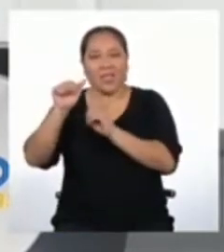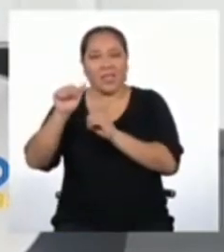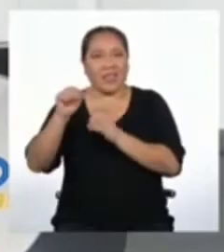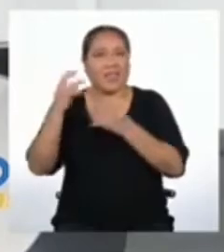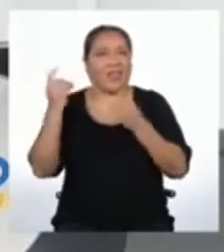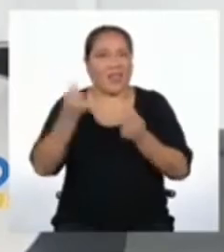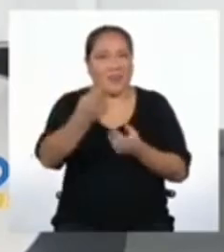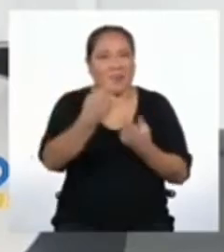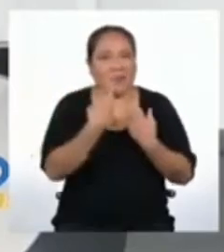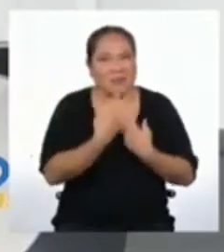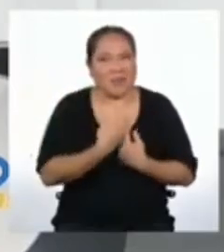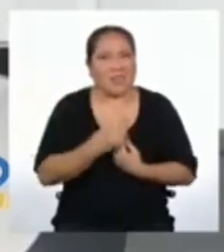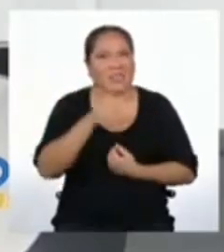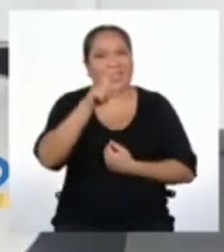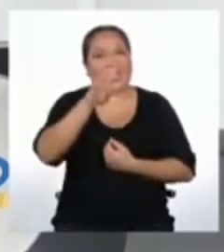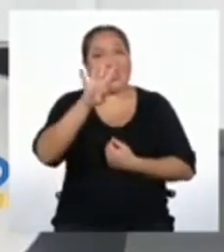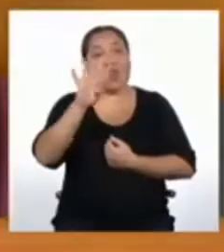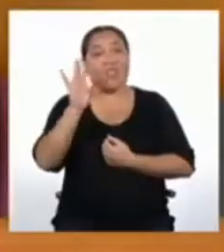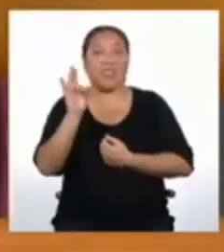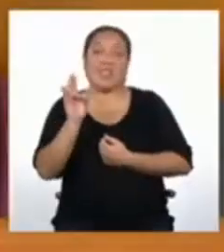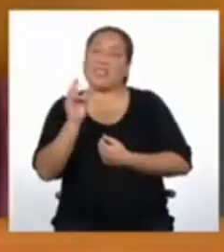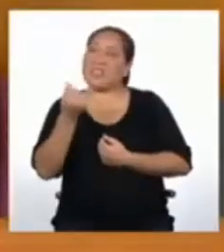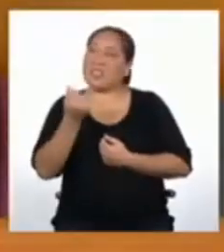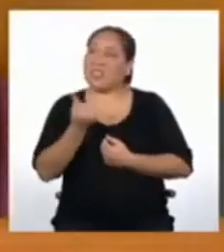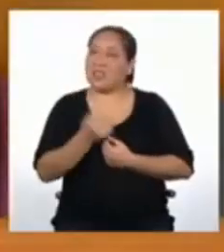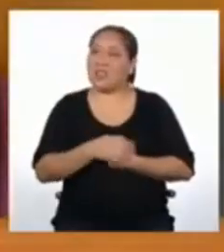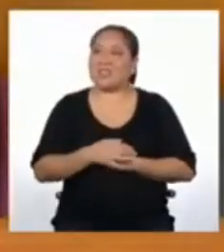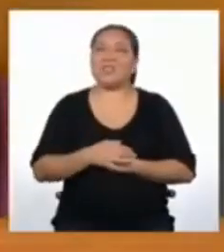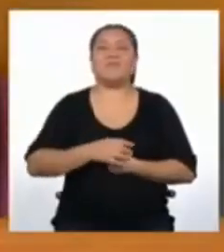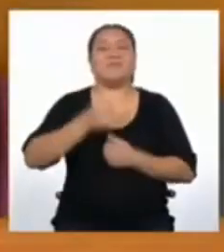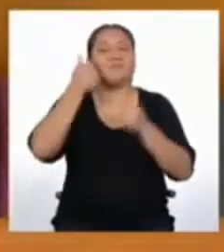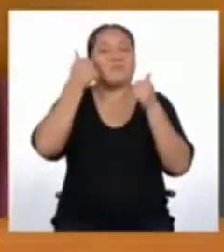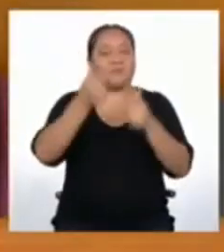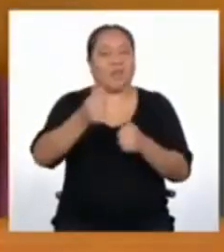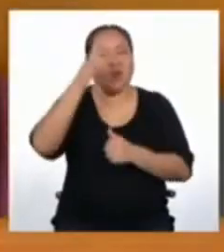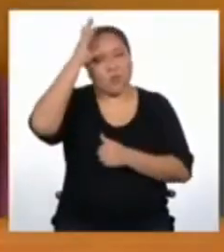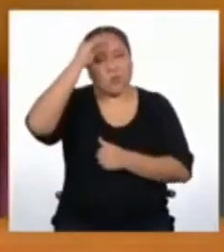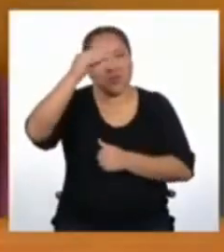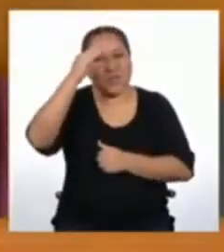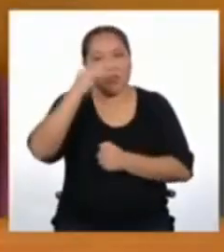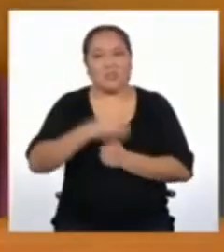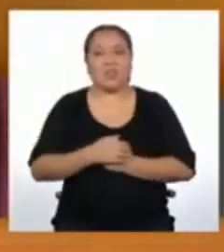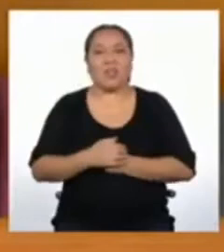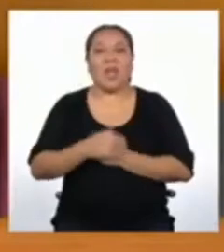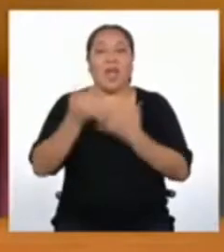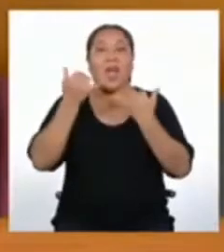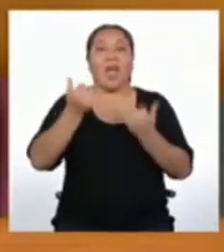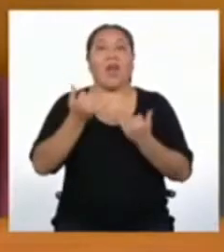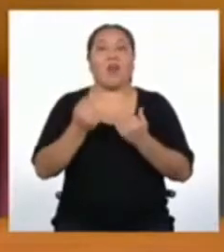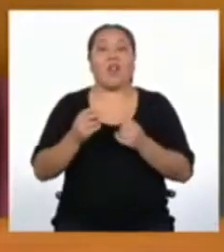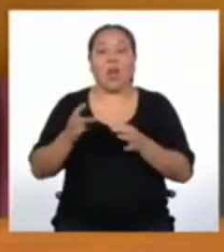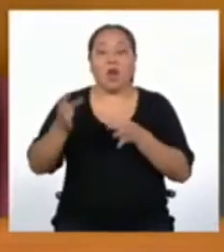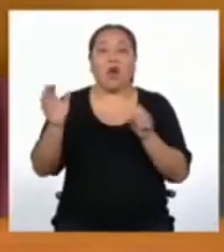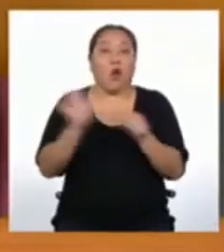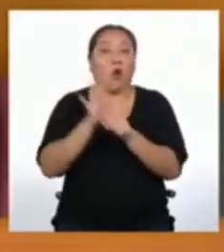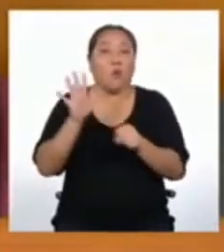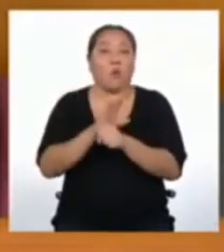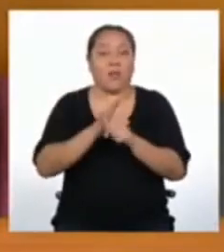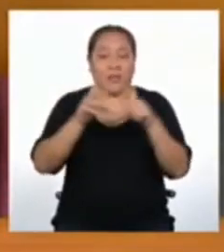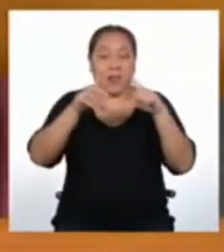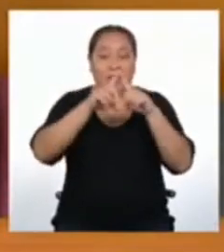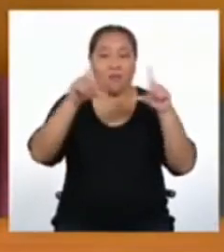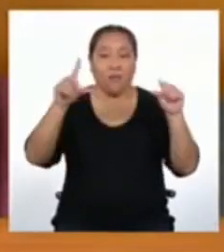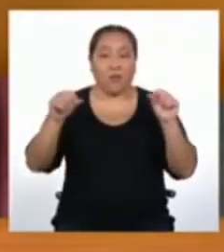hoy! Fue de 147 soles. ¡Genial, chicas y chicos! Ahora pueden completar la fórmula